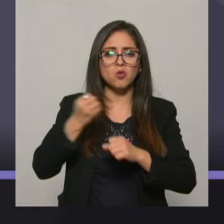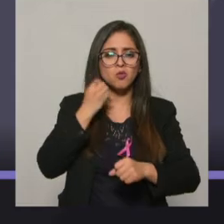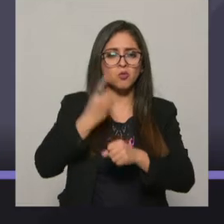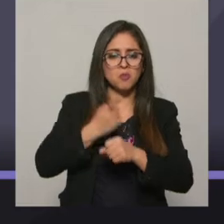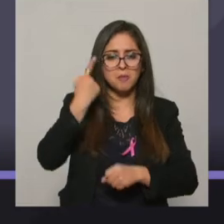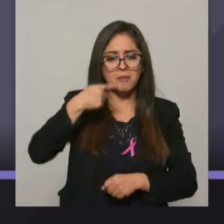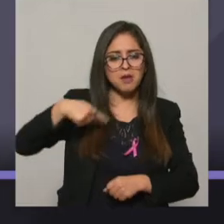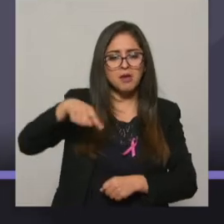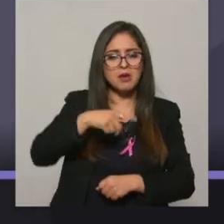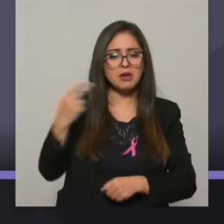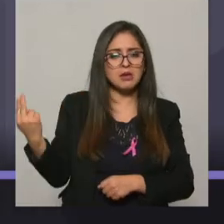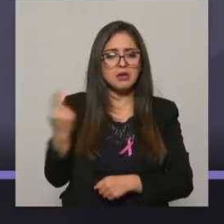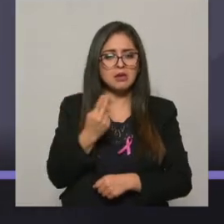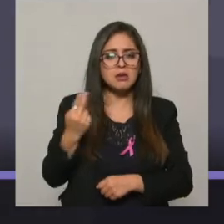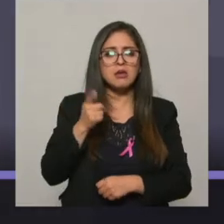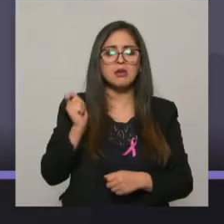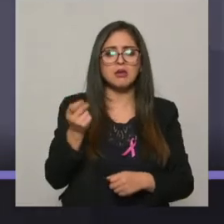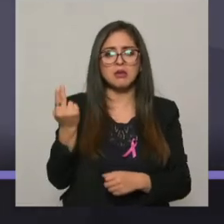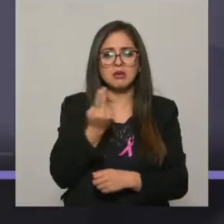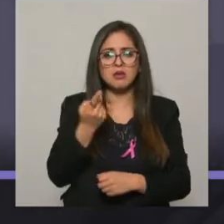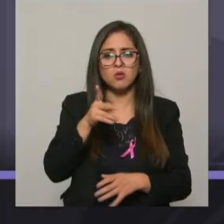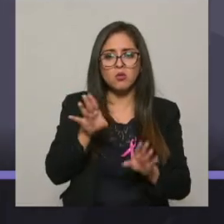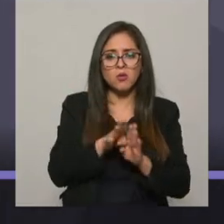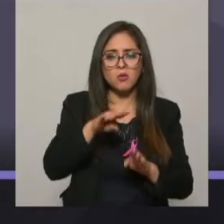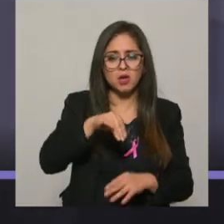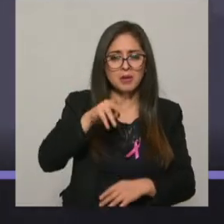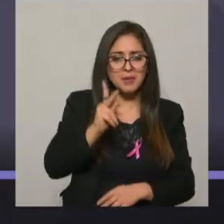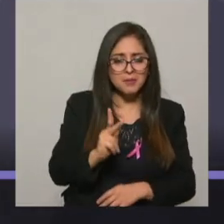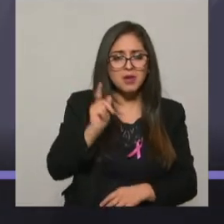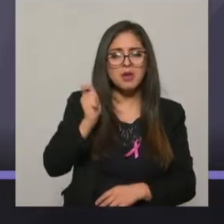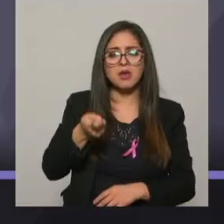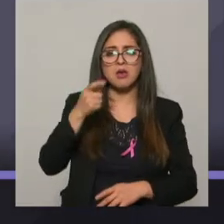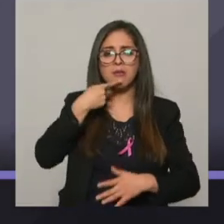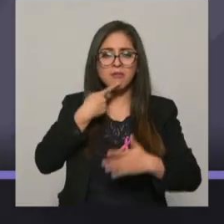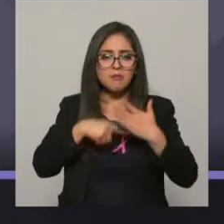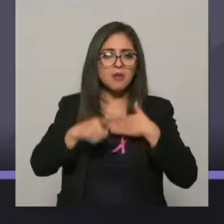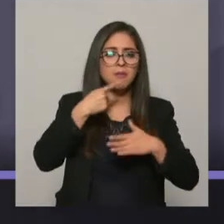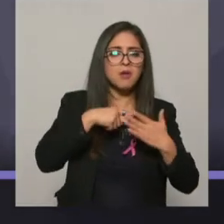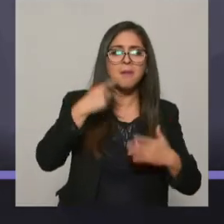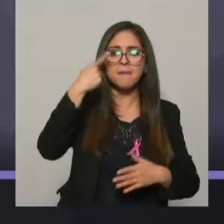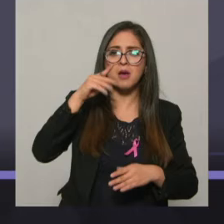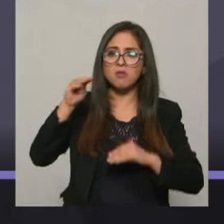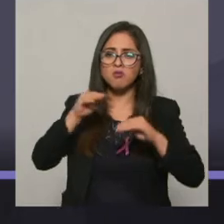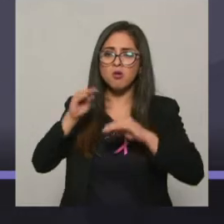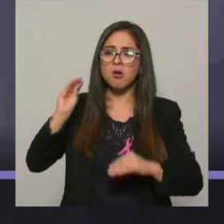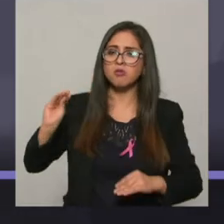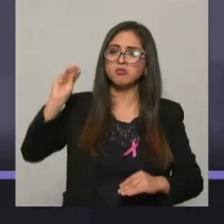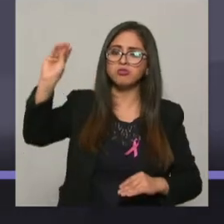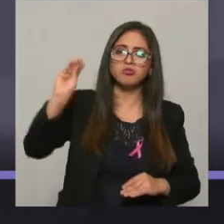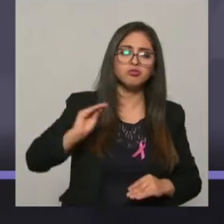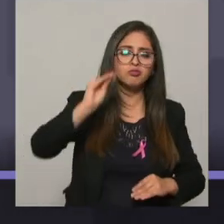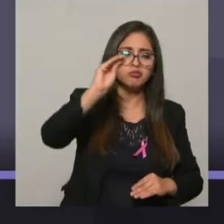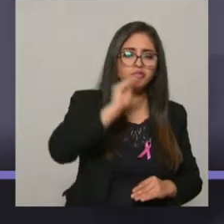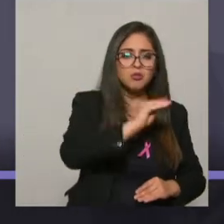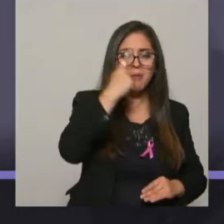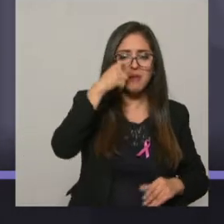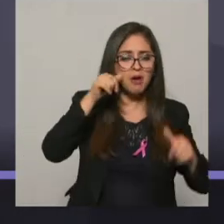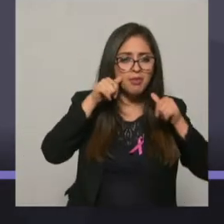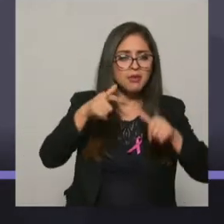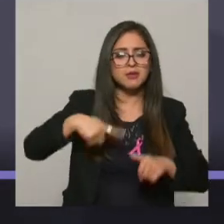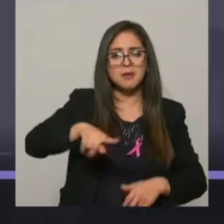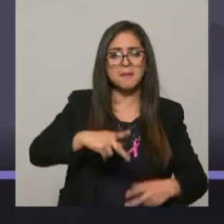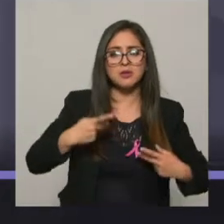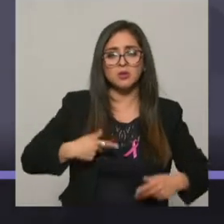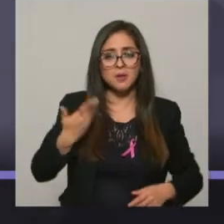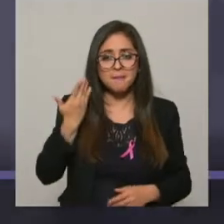necesidad que había en ese momento de que existieran esos ministerios públicos móviles que pudieran desplazarse para poder atender la demanda ciudadana a